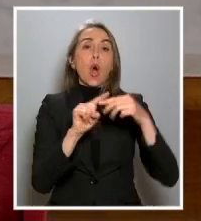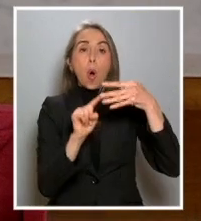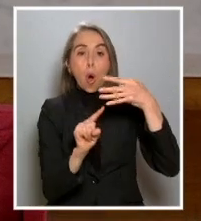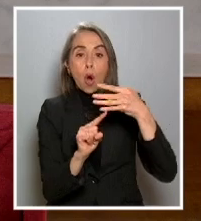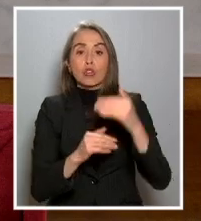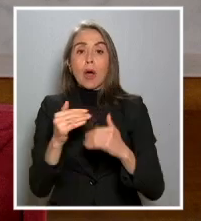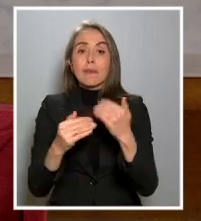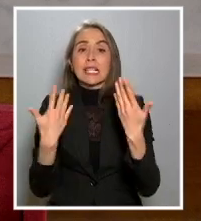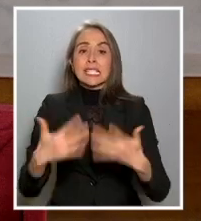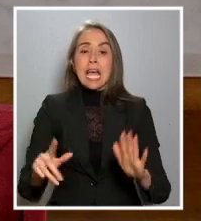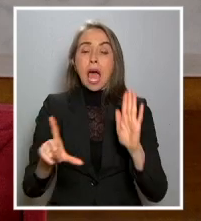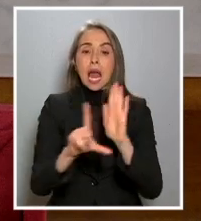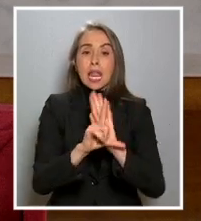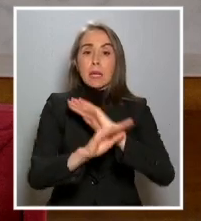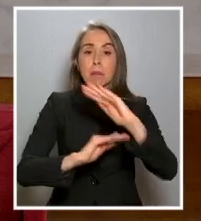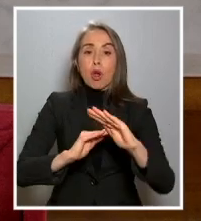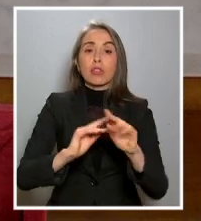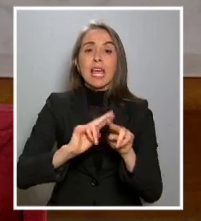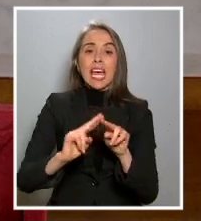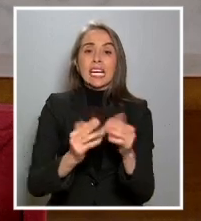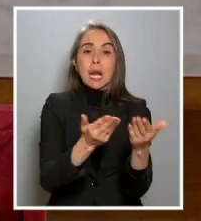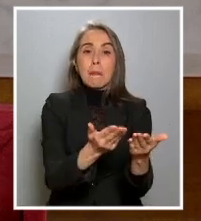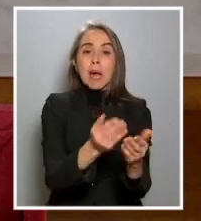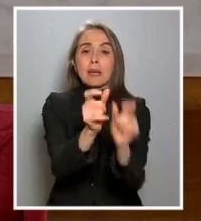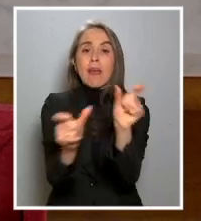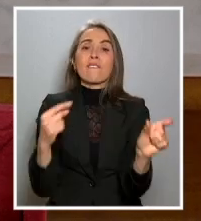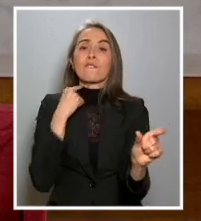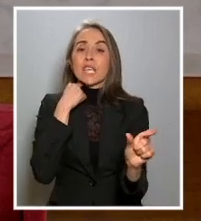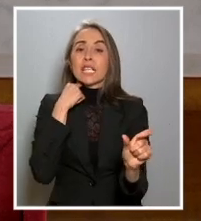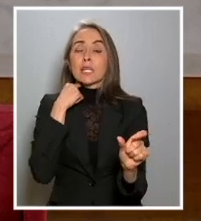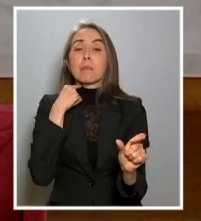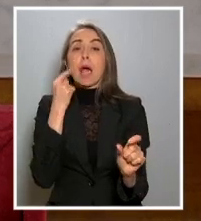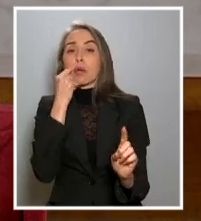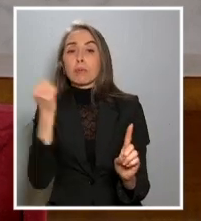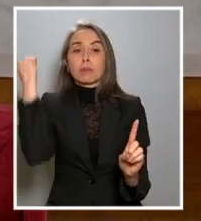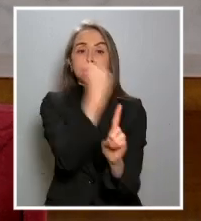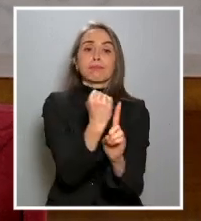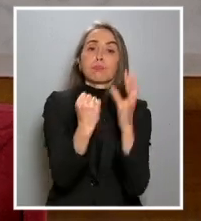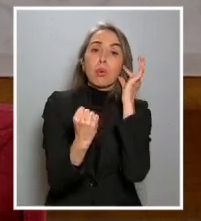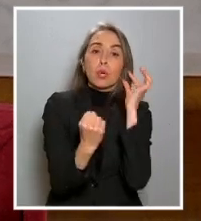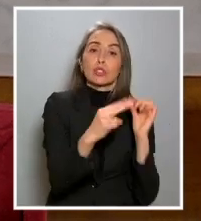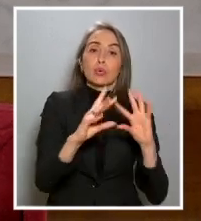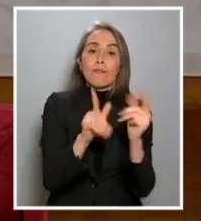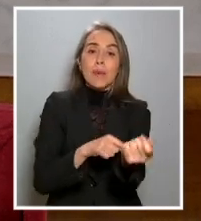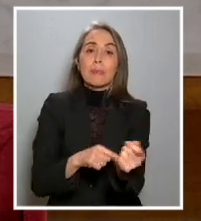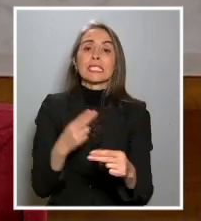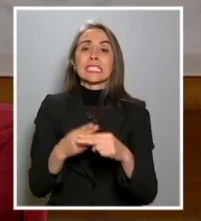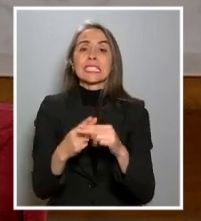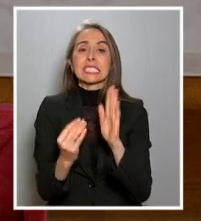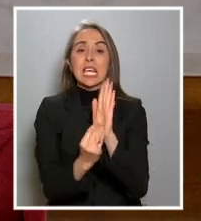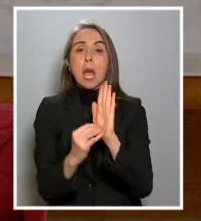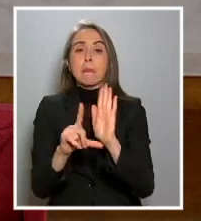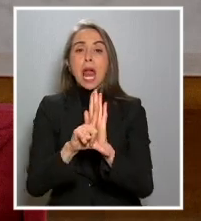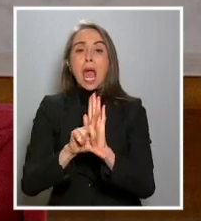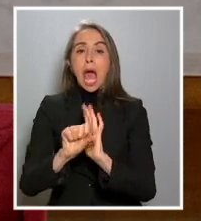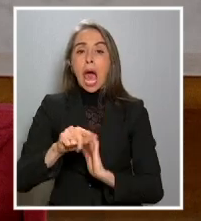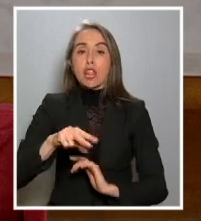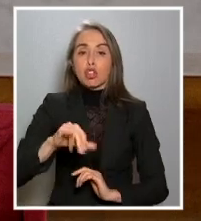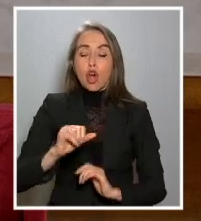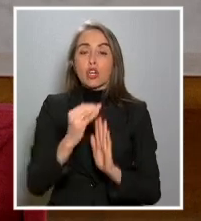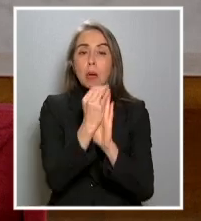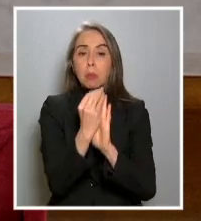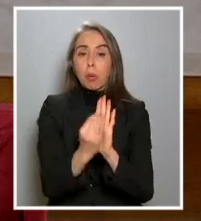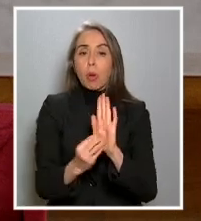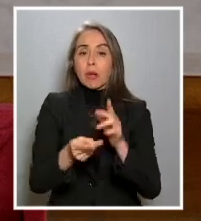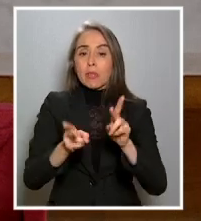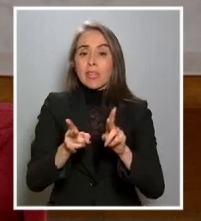avances como la ley de protección y reparación a favor de las víctimas de femicidio y sus familias, la llamada Ley Antonia, que incorpora los derechos para